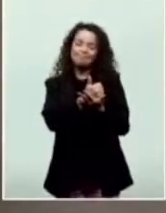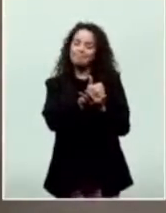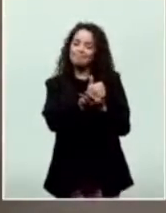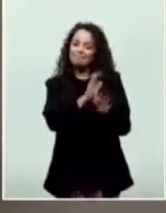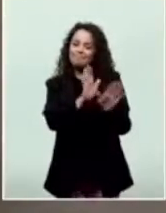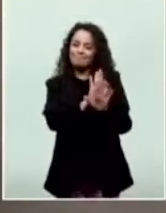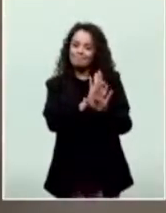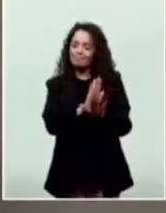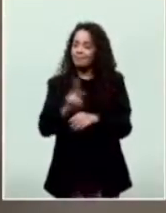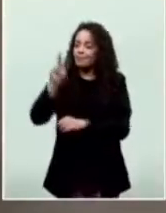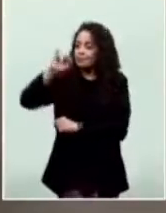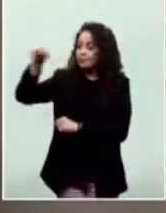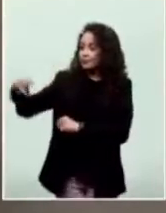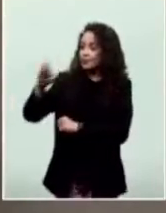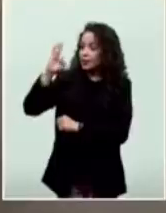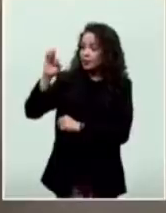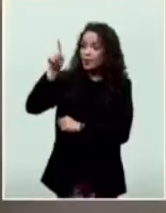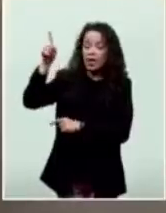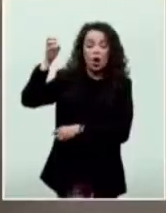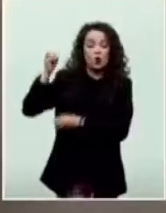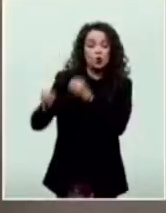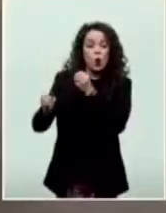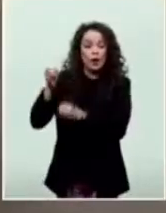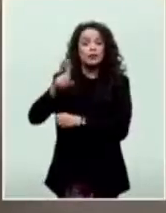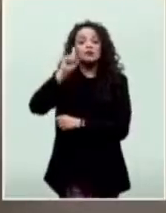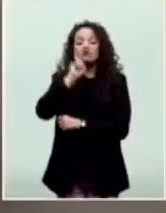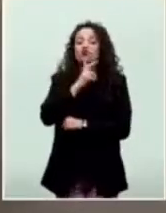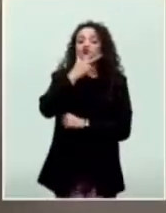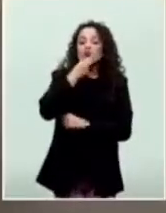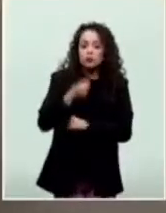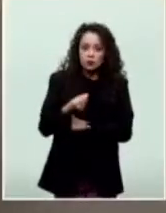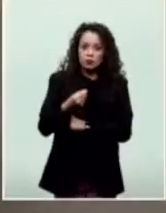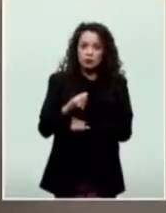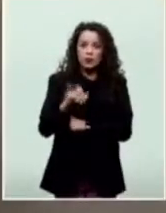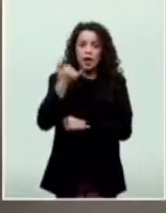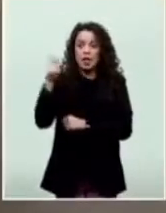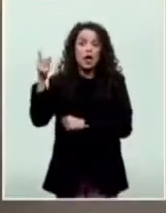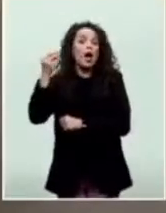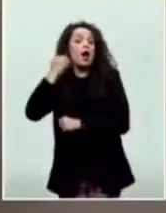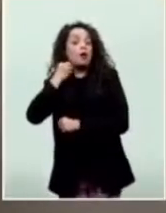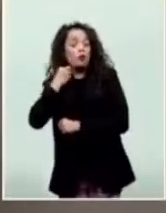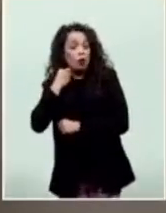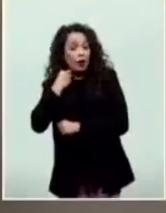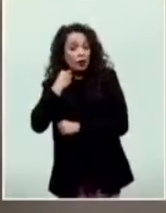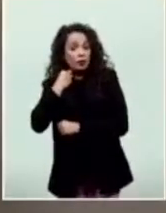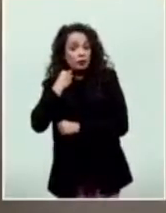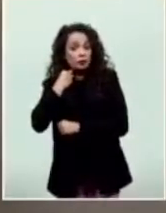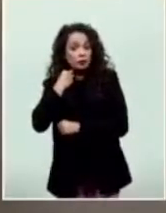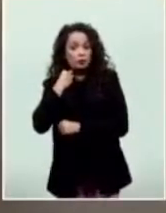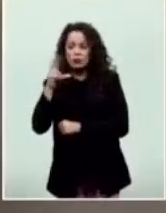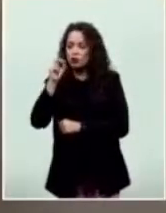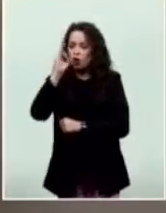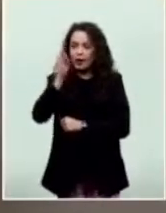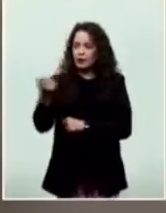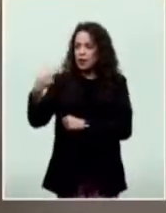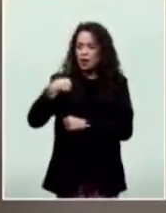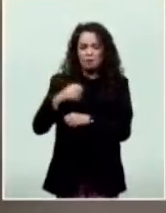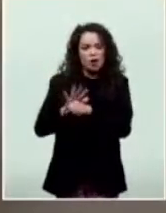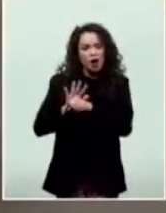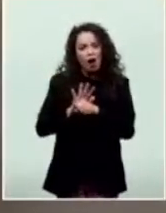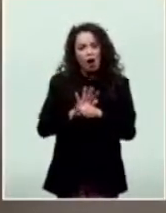Federal, ni las jueces, ni los jueces, ni las y los defensores nos dejamos presionar por